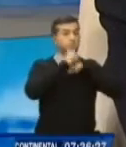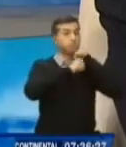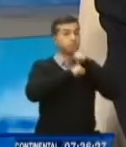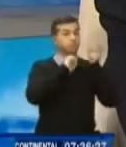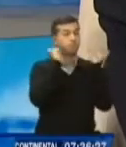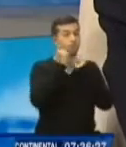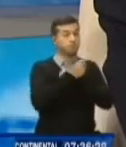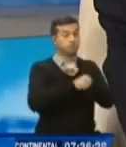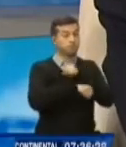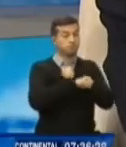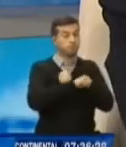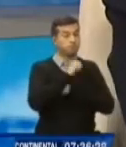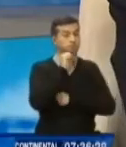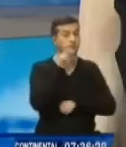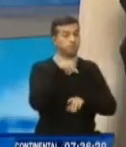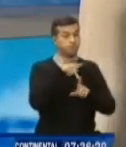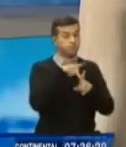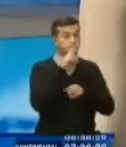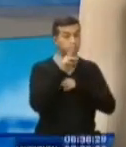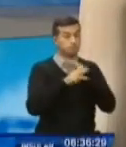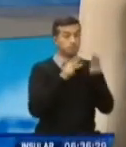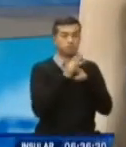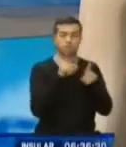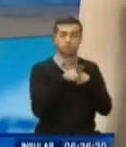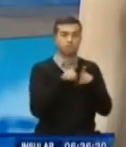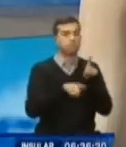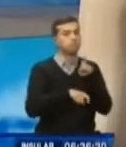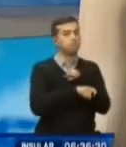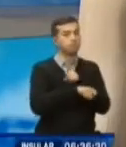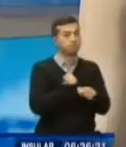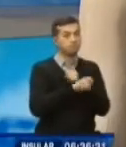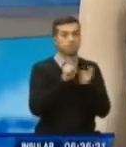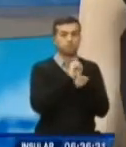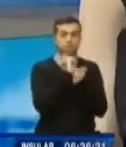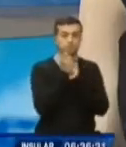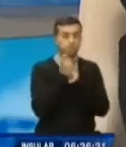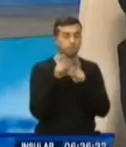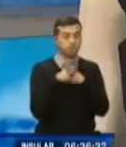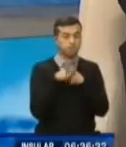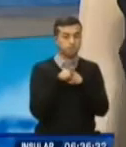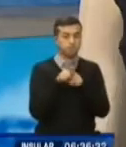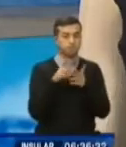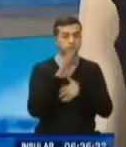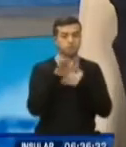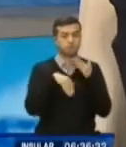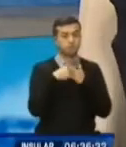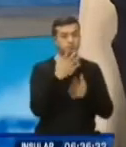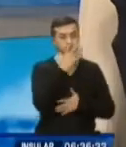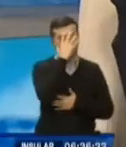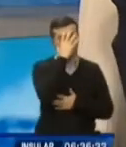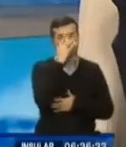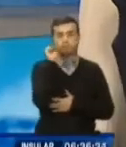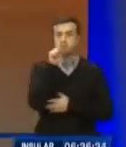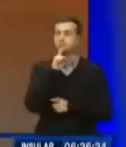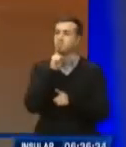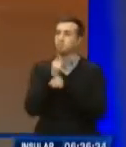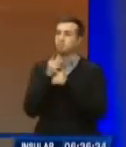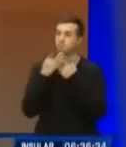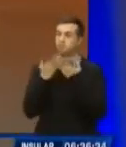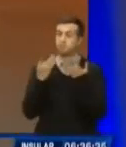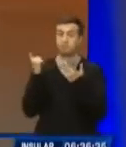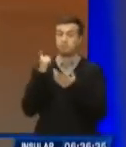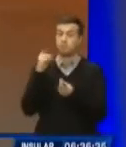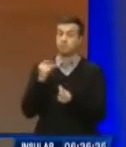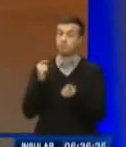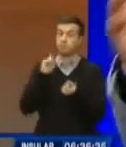profesional mundial y evidentemente en los distintos territorios concacaf conmebol han sido una vergüenza si definitivamente tiene que ser